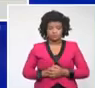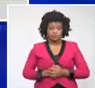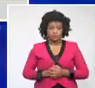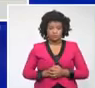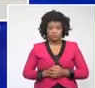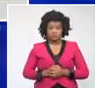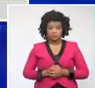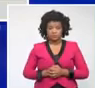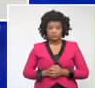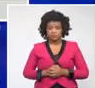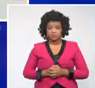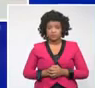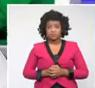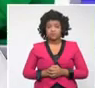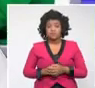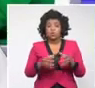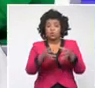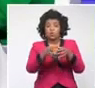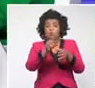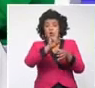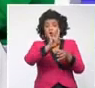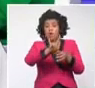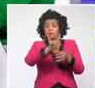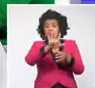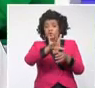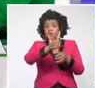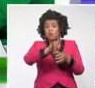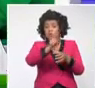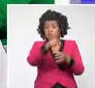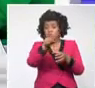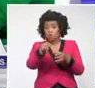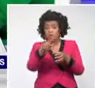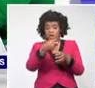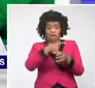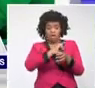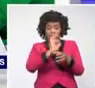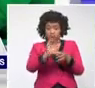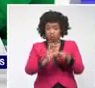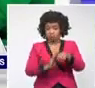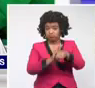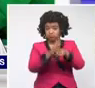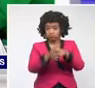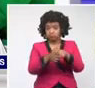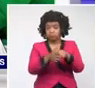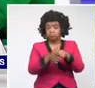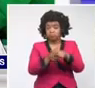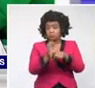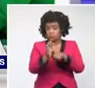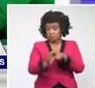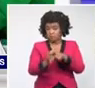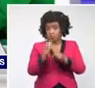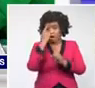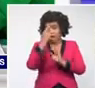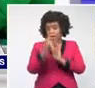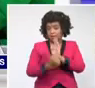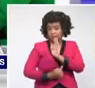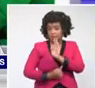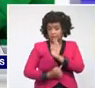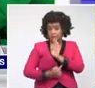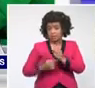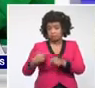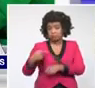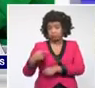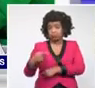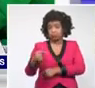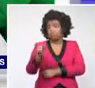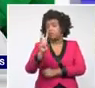los 959 personas que se diagnosticaron ayer con COVID, como ha sido característico desde hace más de 3 meses